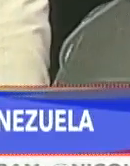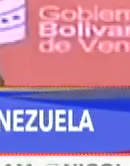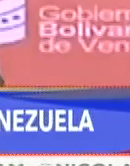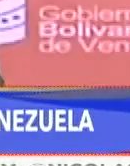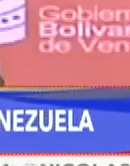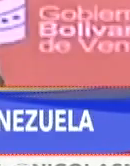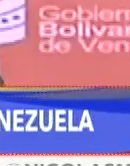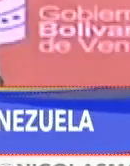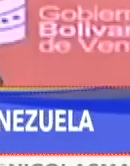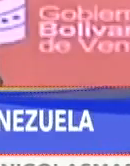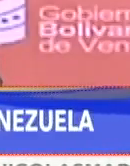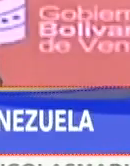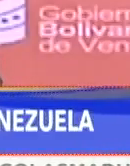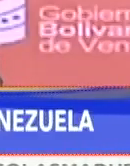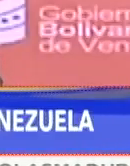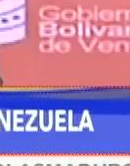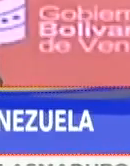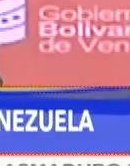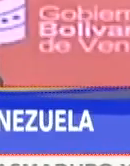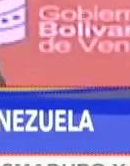Estaba recordando ese año